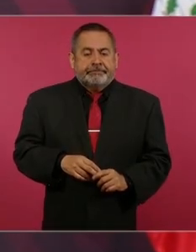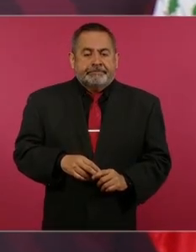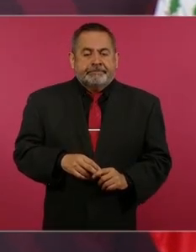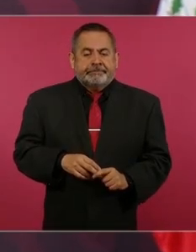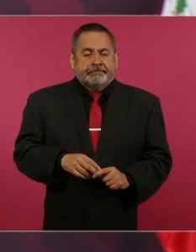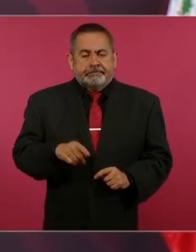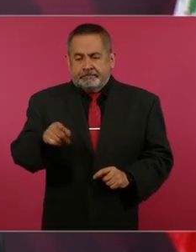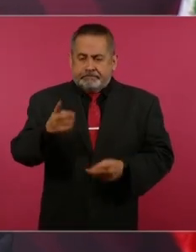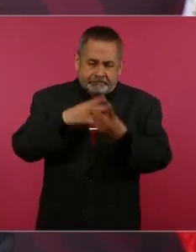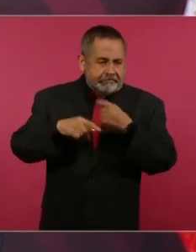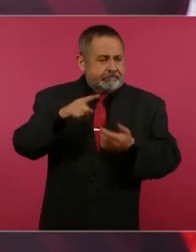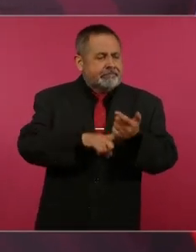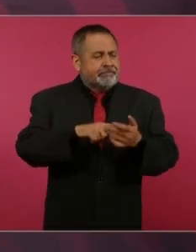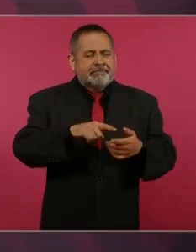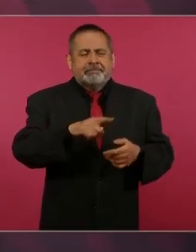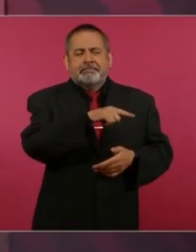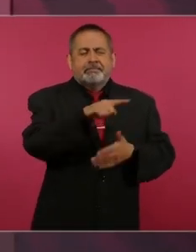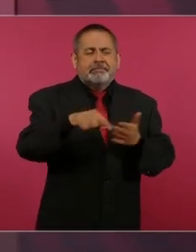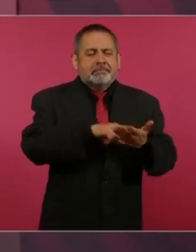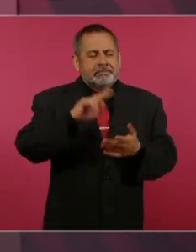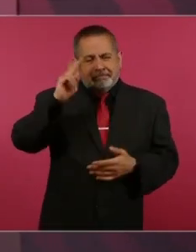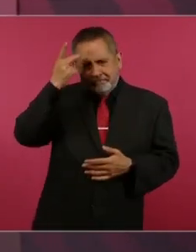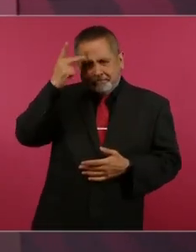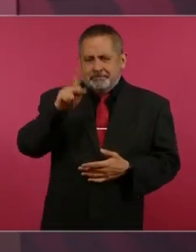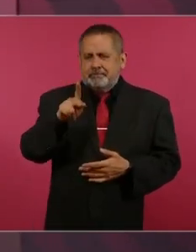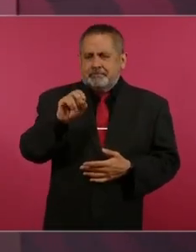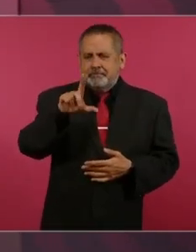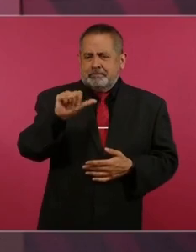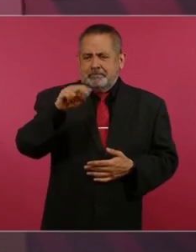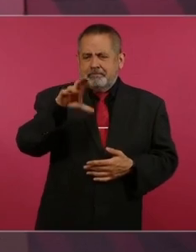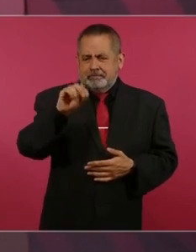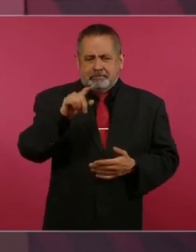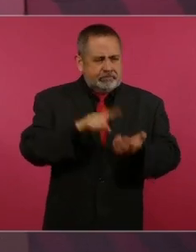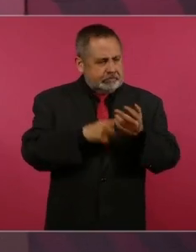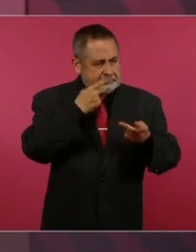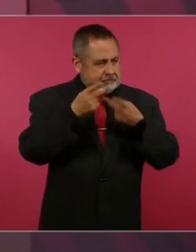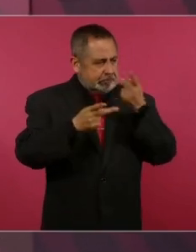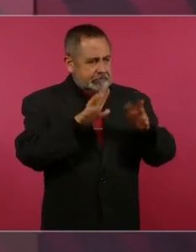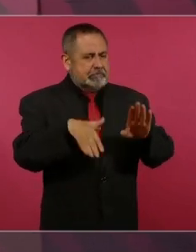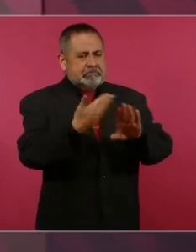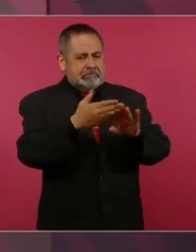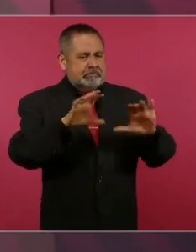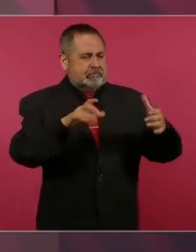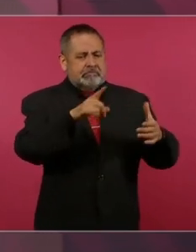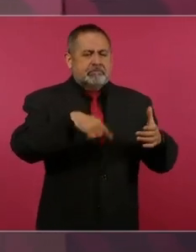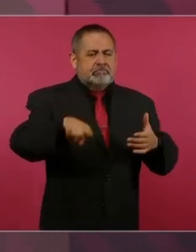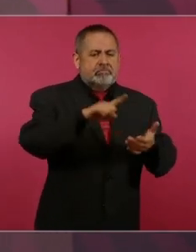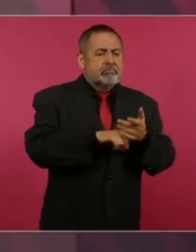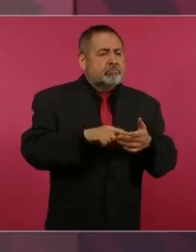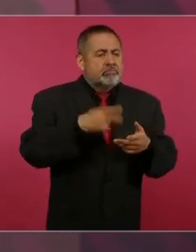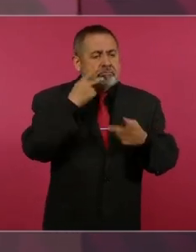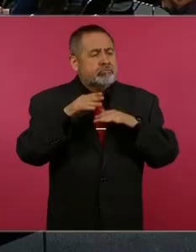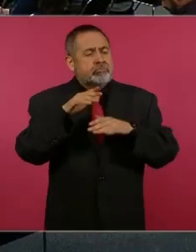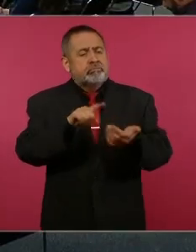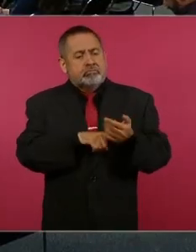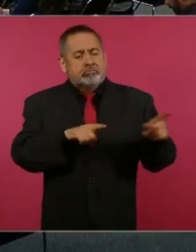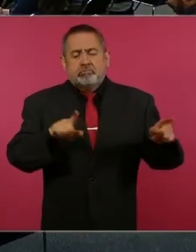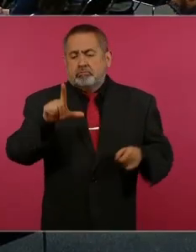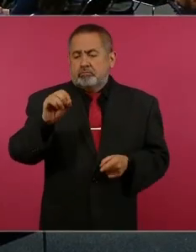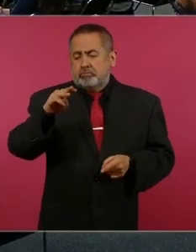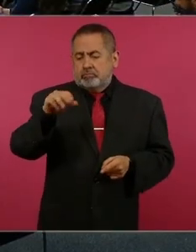viene a Polanco y habla mal de los de las Lomas? No,